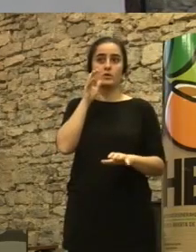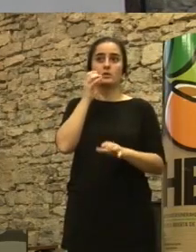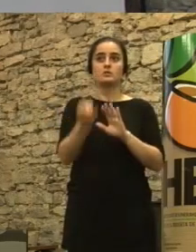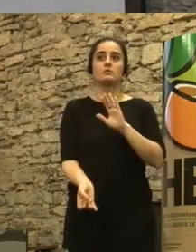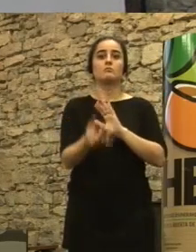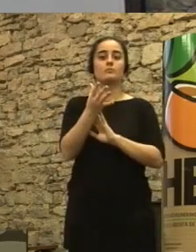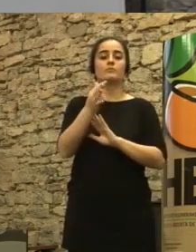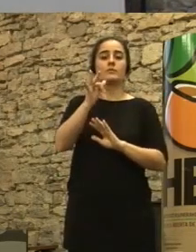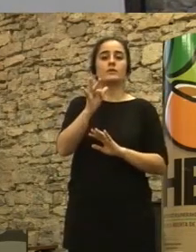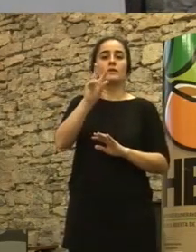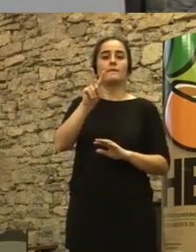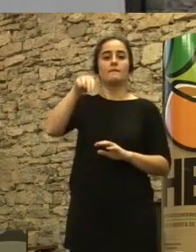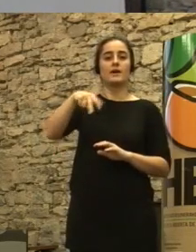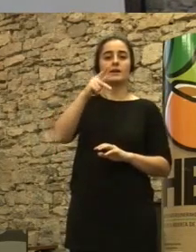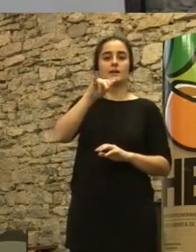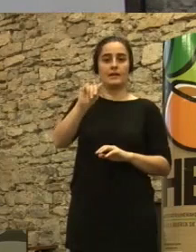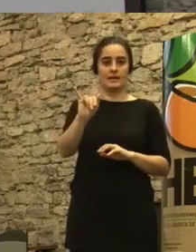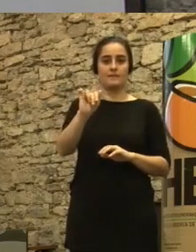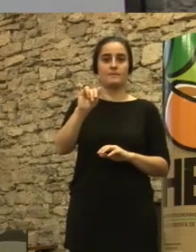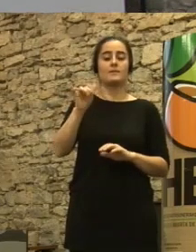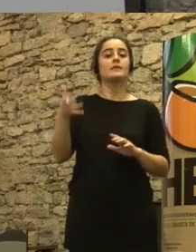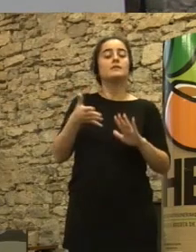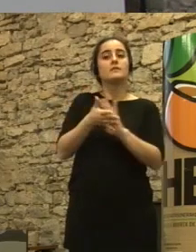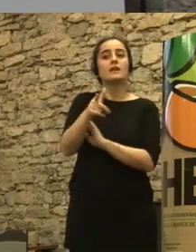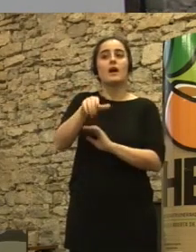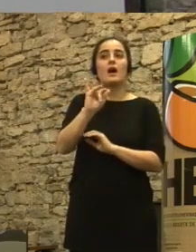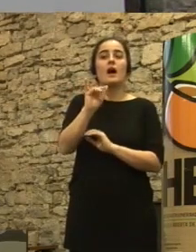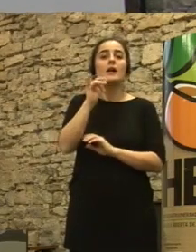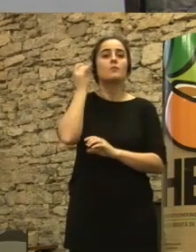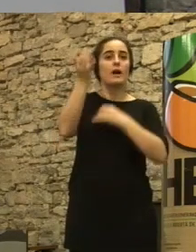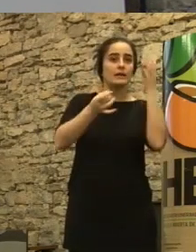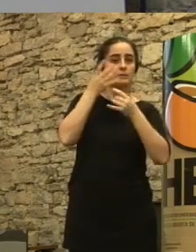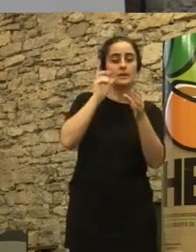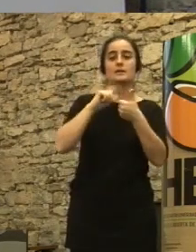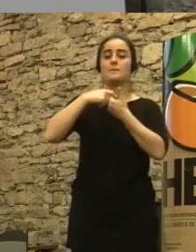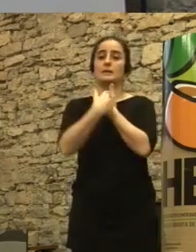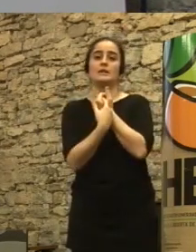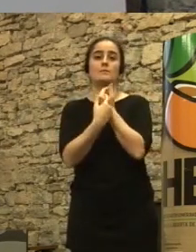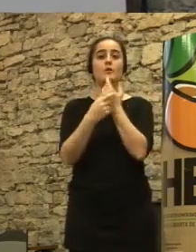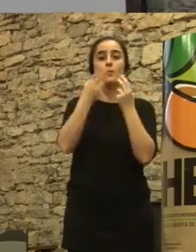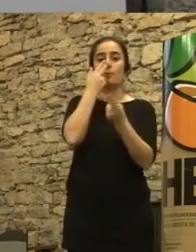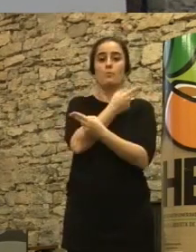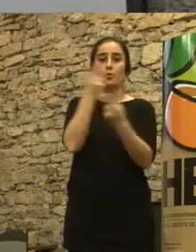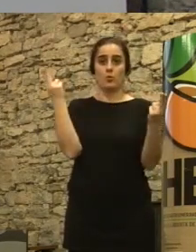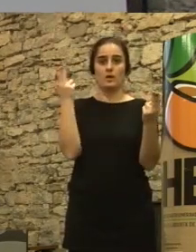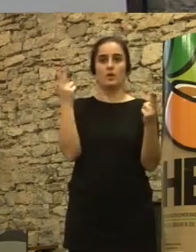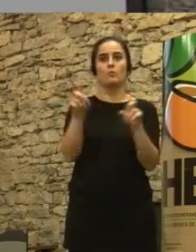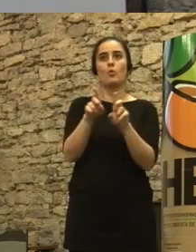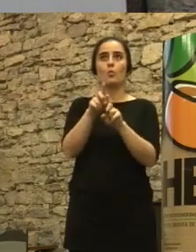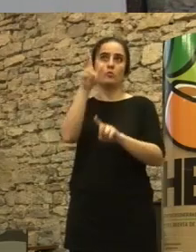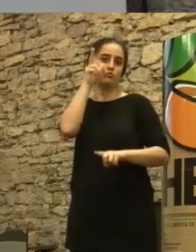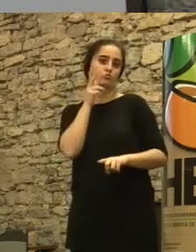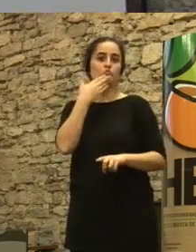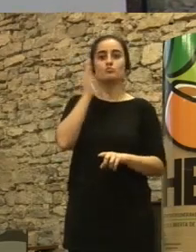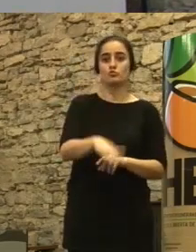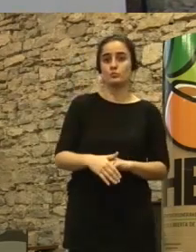llama Funky, donde se representan una serie de actividades de participación pública como funky, es decir, cool, que